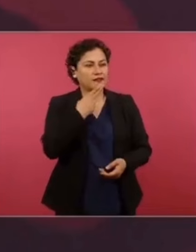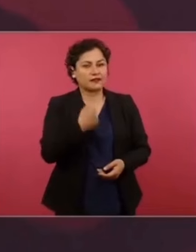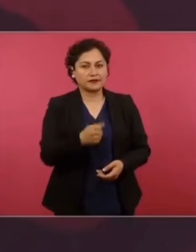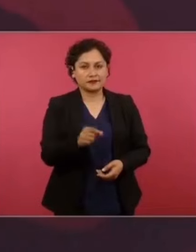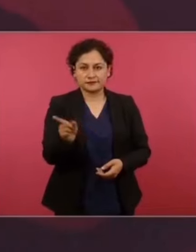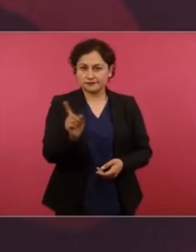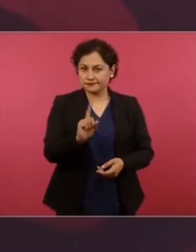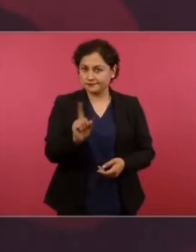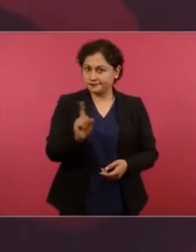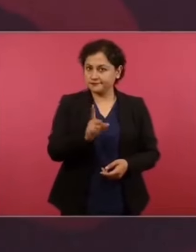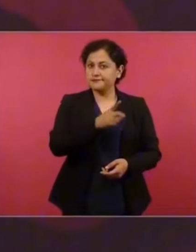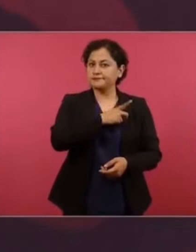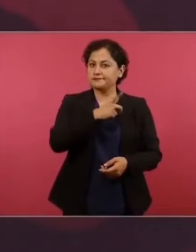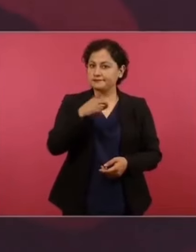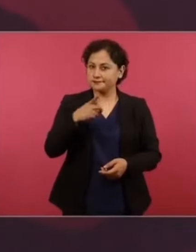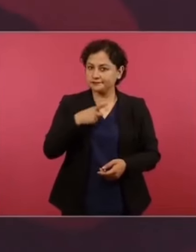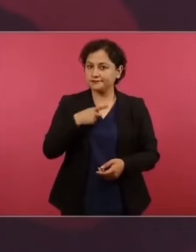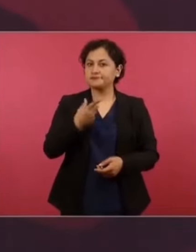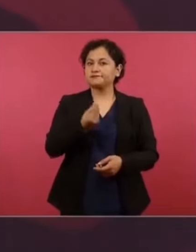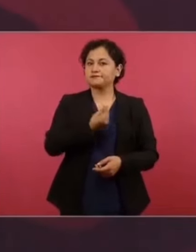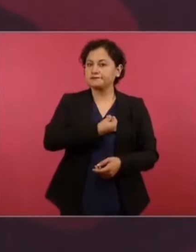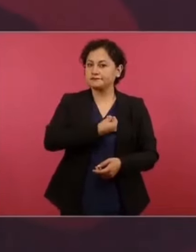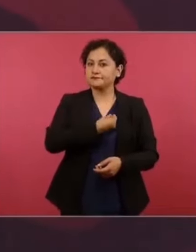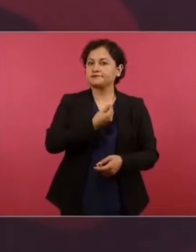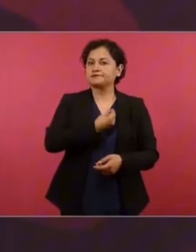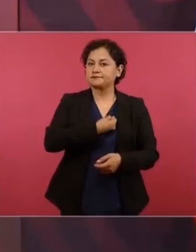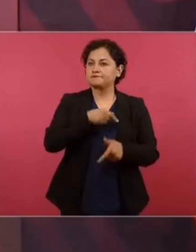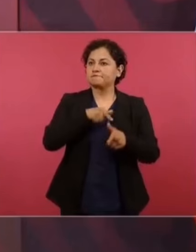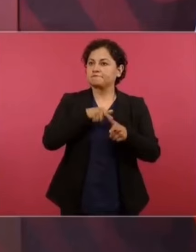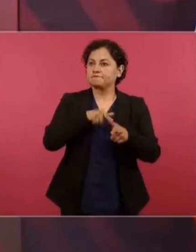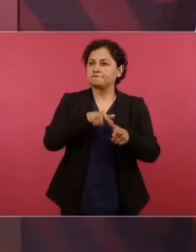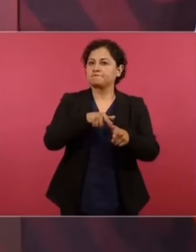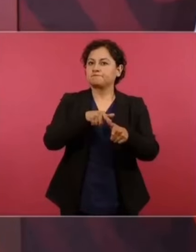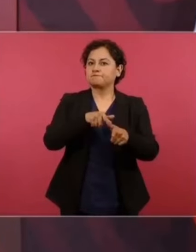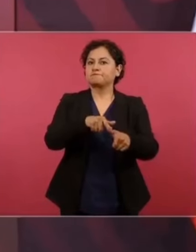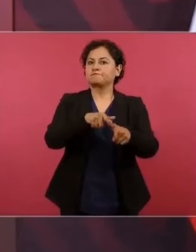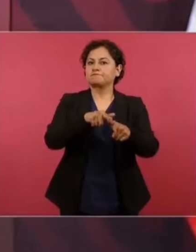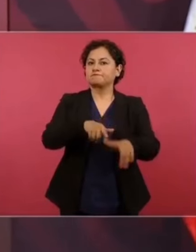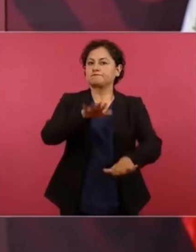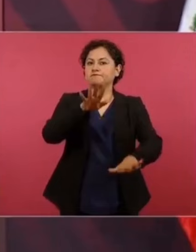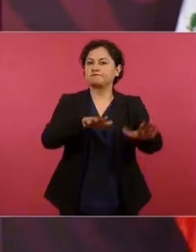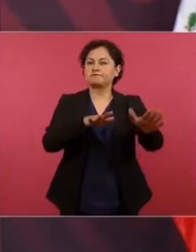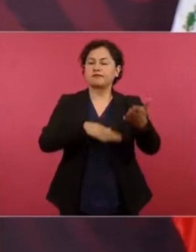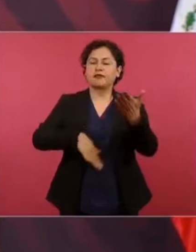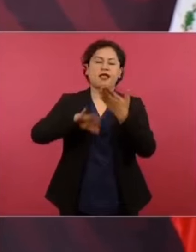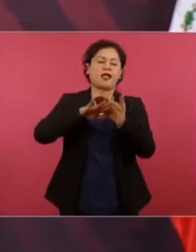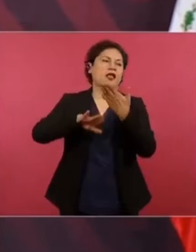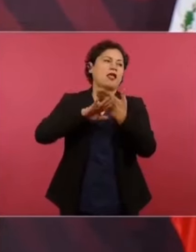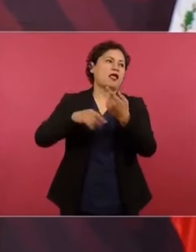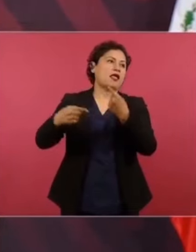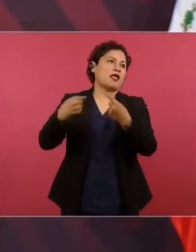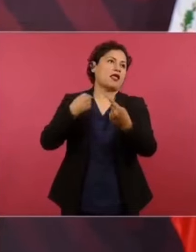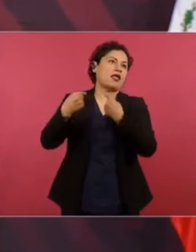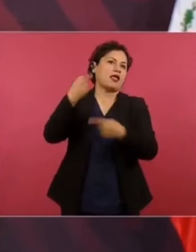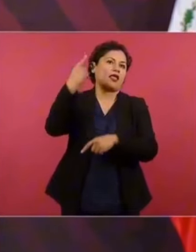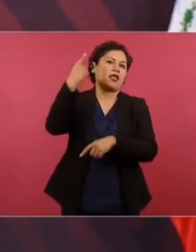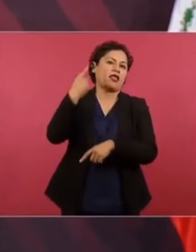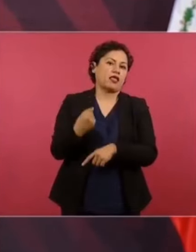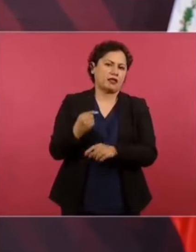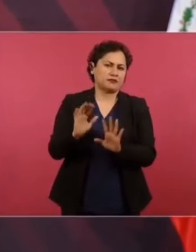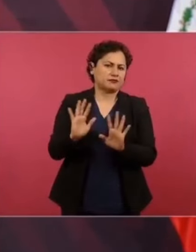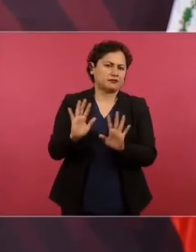aguantar resistir y pagar dosis de humillación solo el